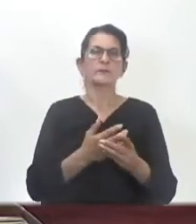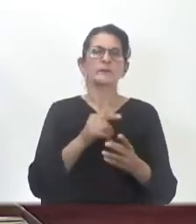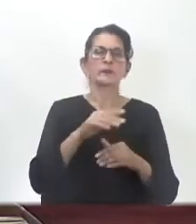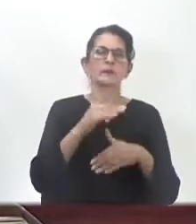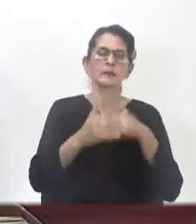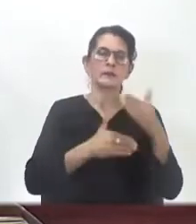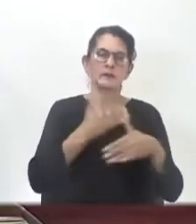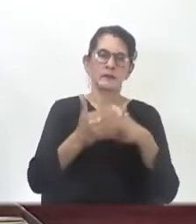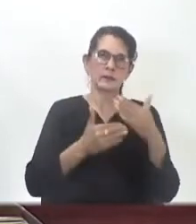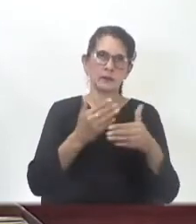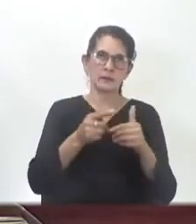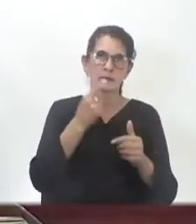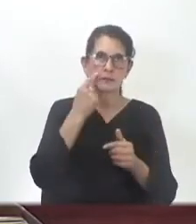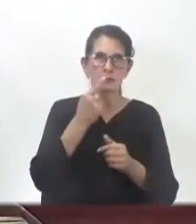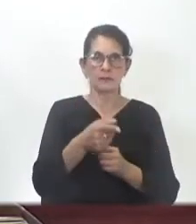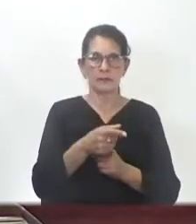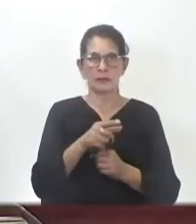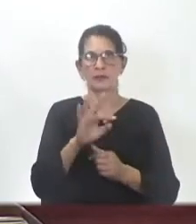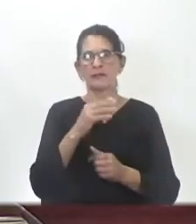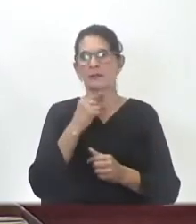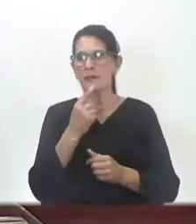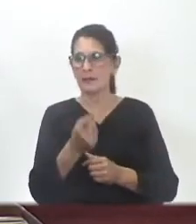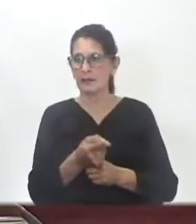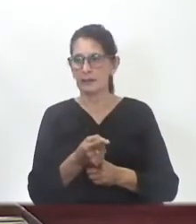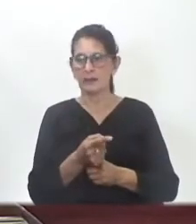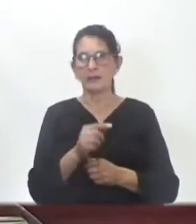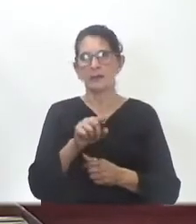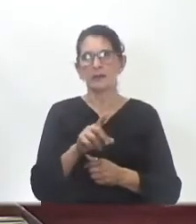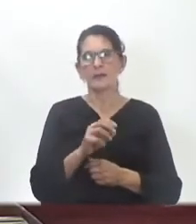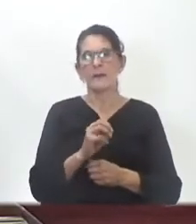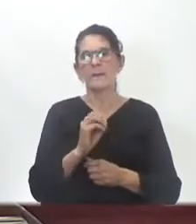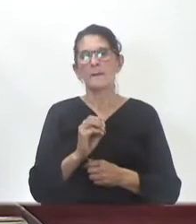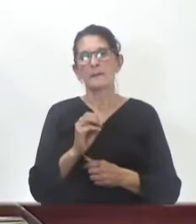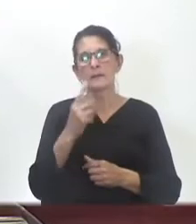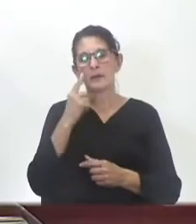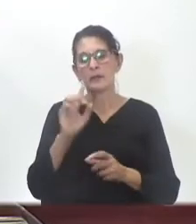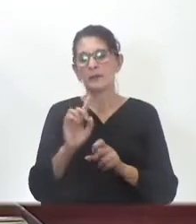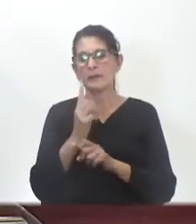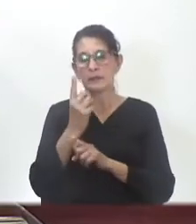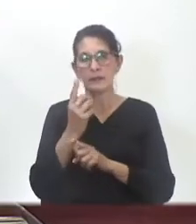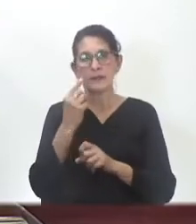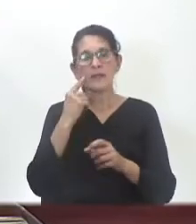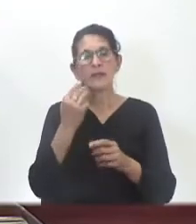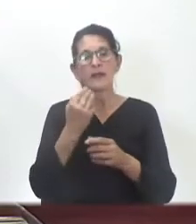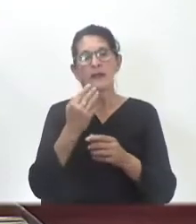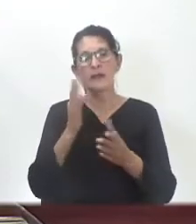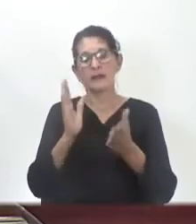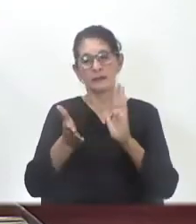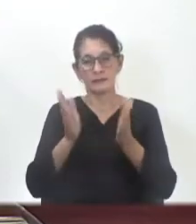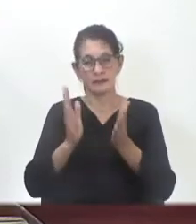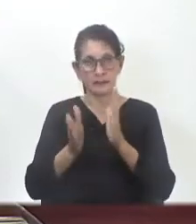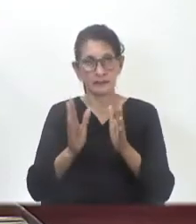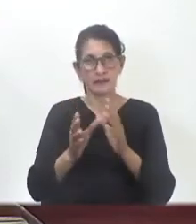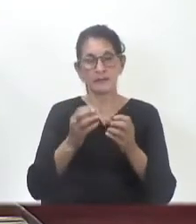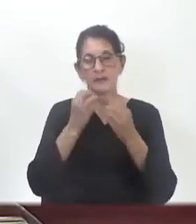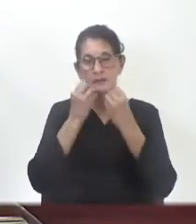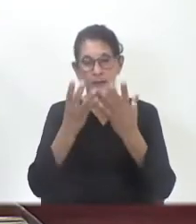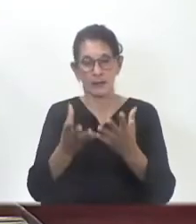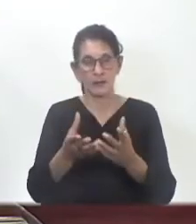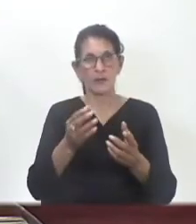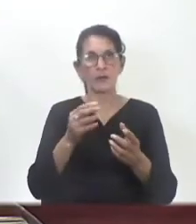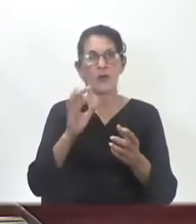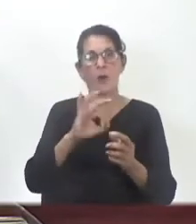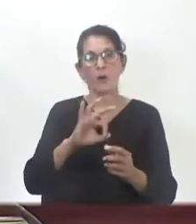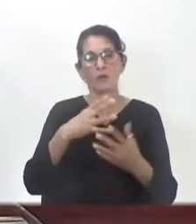desarrollos verificados en los últimos años, es débil, siendo un notorio que los programas de capacitación, educación, de asistencia, de adicciones o de